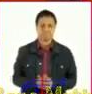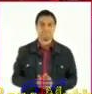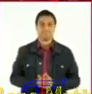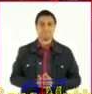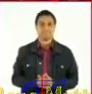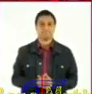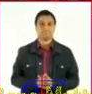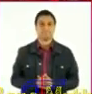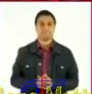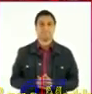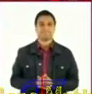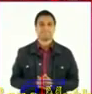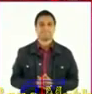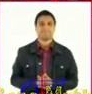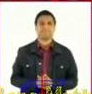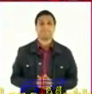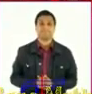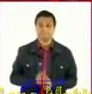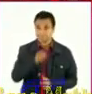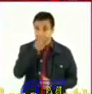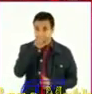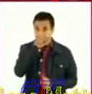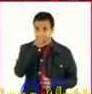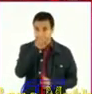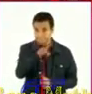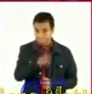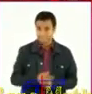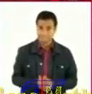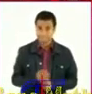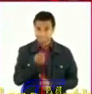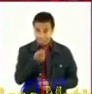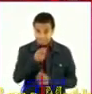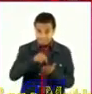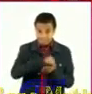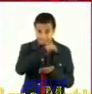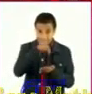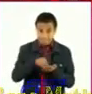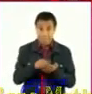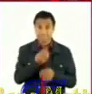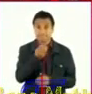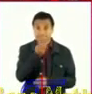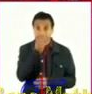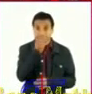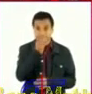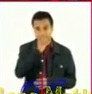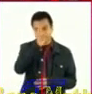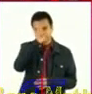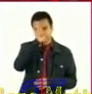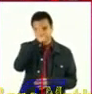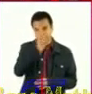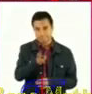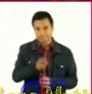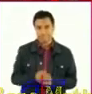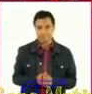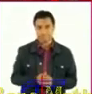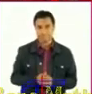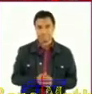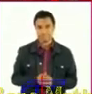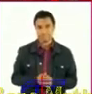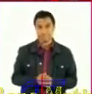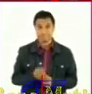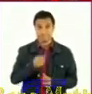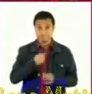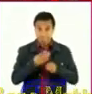cortes. También evitar que en ese lugar se consuman alimentos, pues al hacer los cortes se